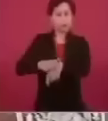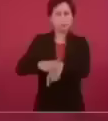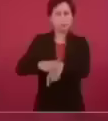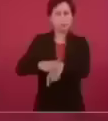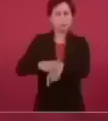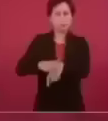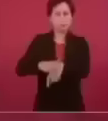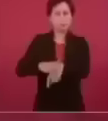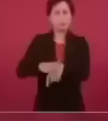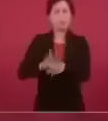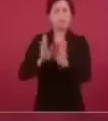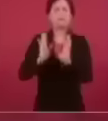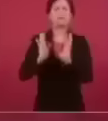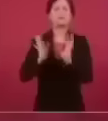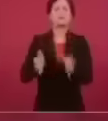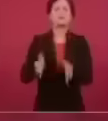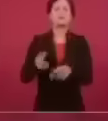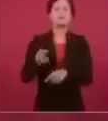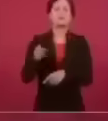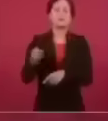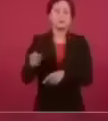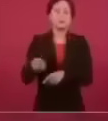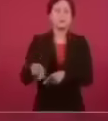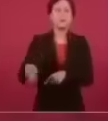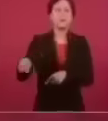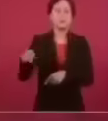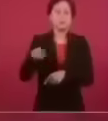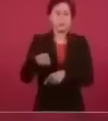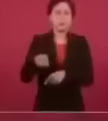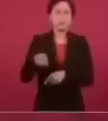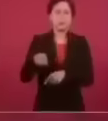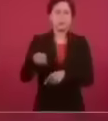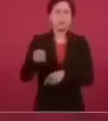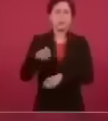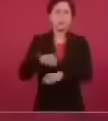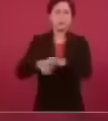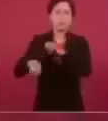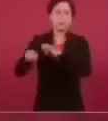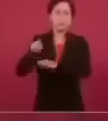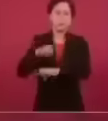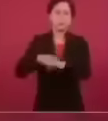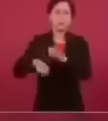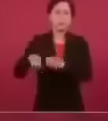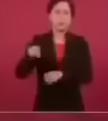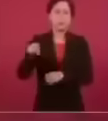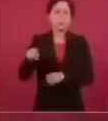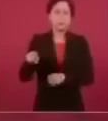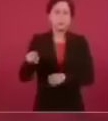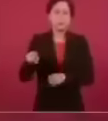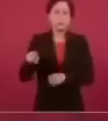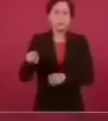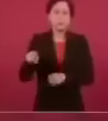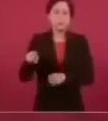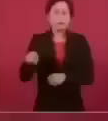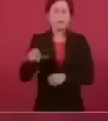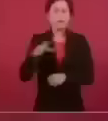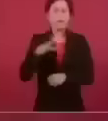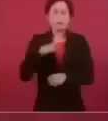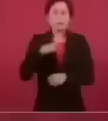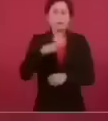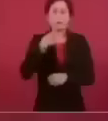y coincidió en que ellos están denunciando un